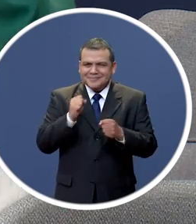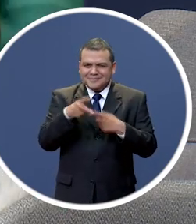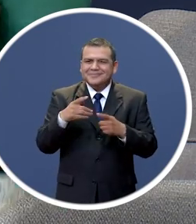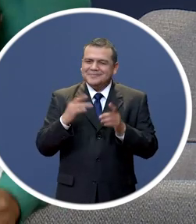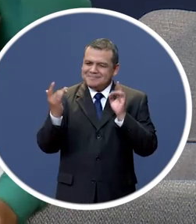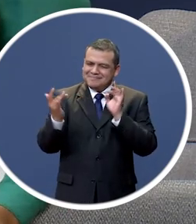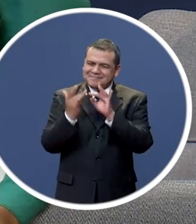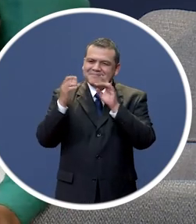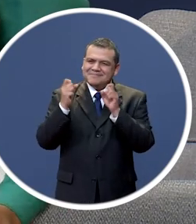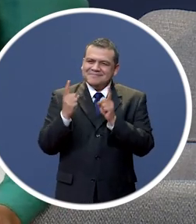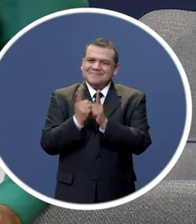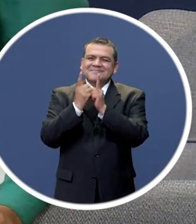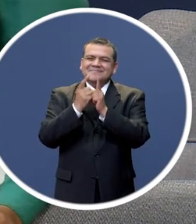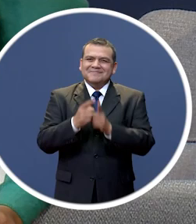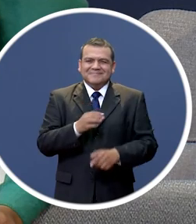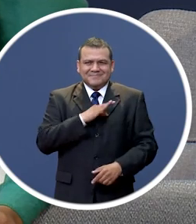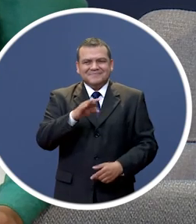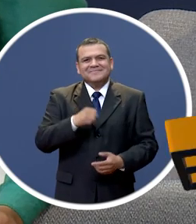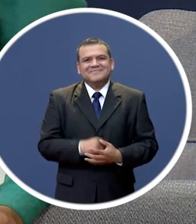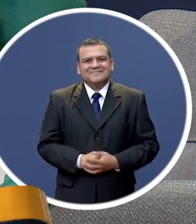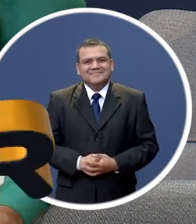y de seguro tengan contacto con ustedes.